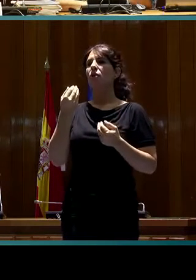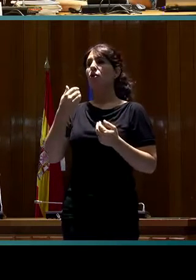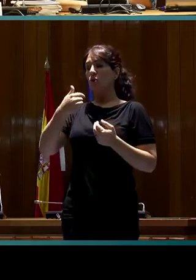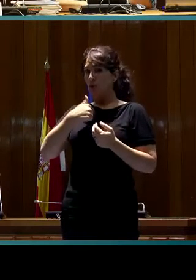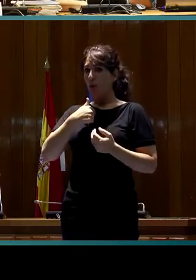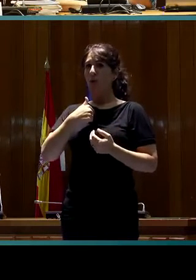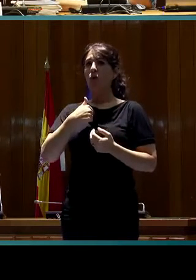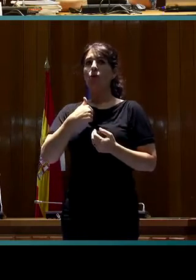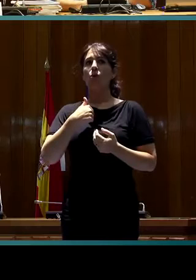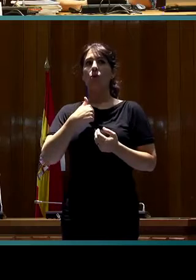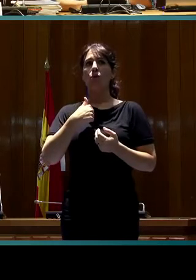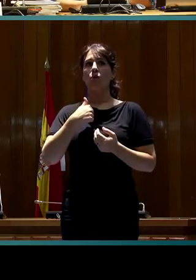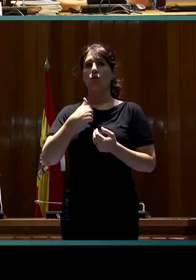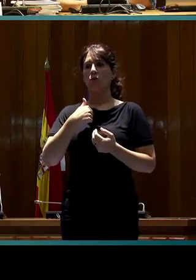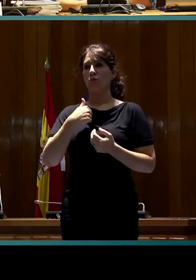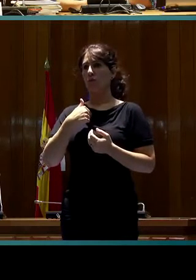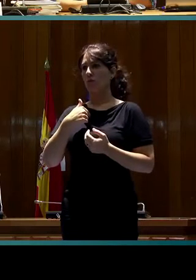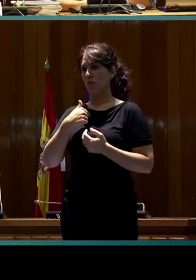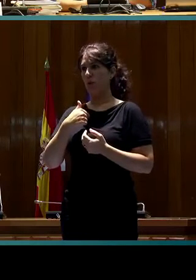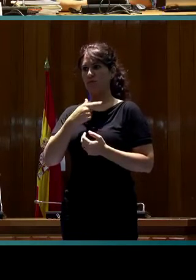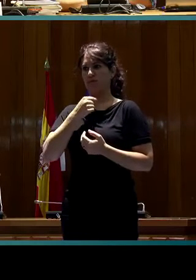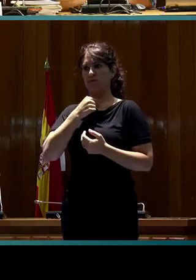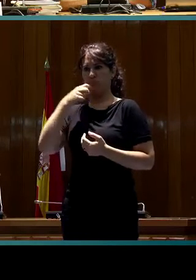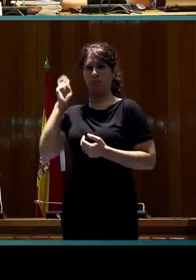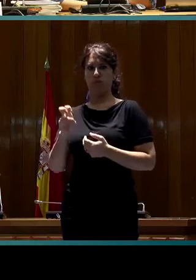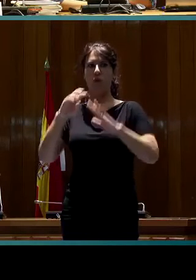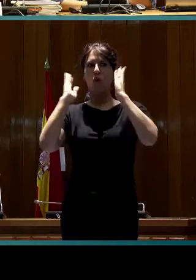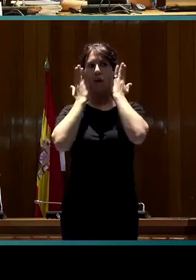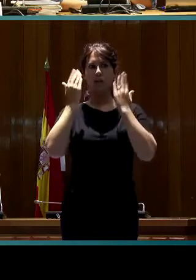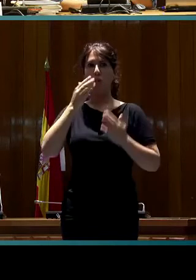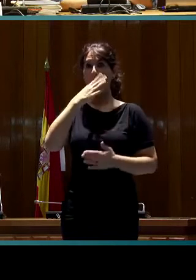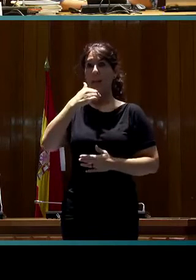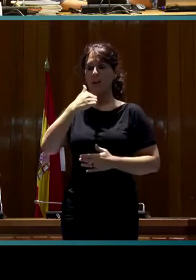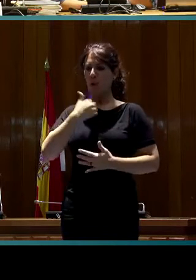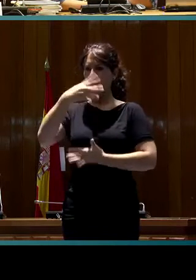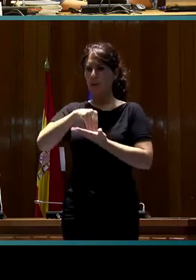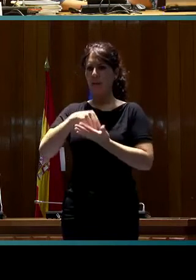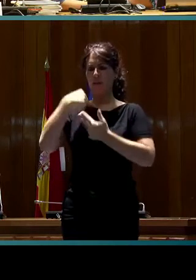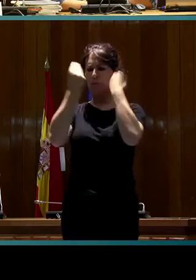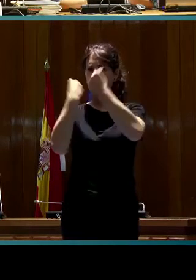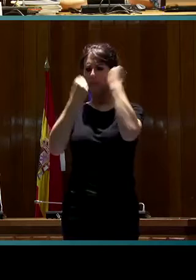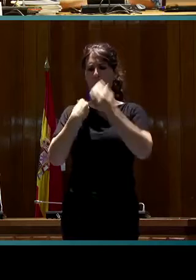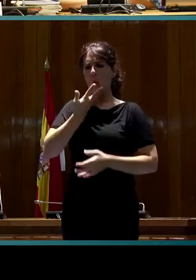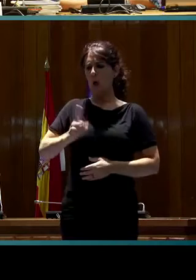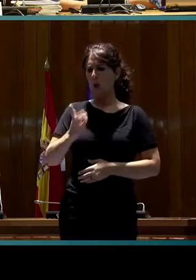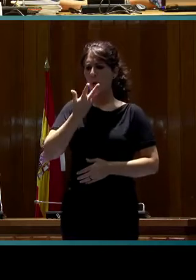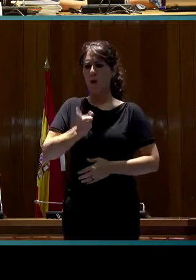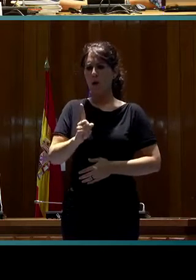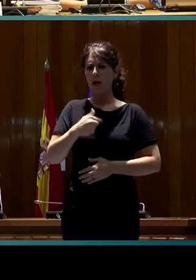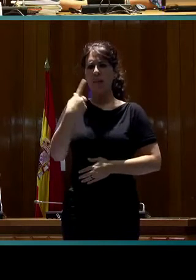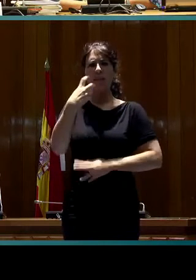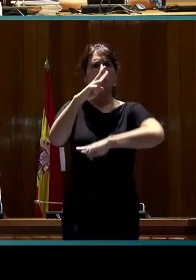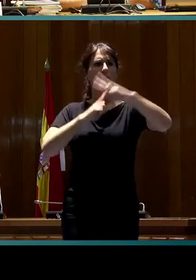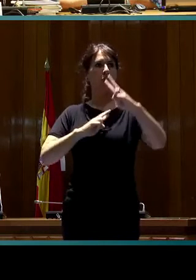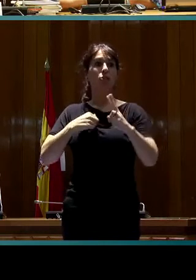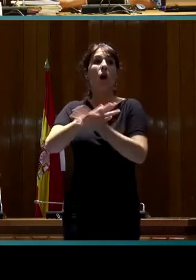querido venir me ha gustado poder venir a este congreso porque yo también necesito muchas respuestas a cosas que desconozco. Yo os hablo desde mi experiencia